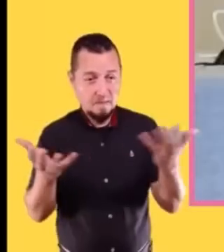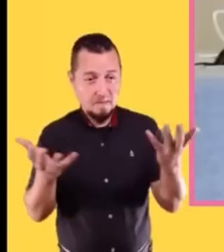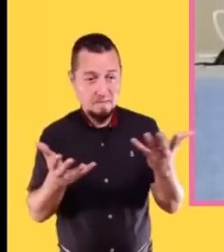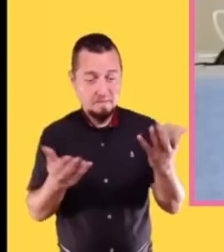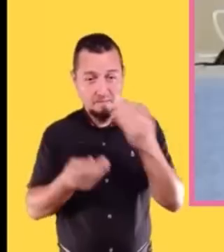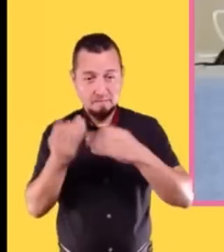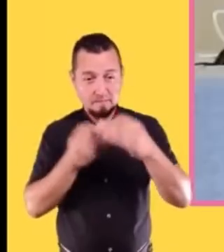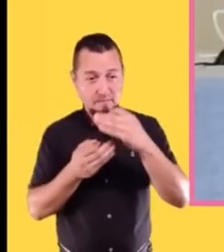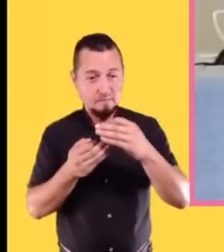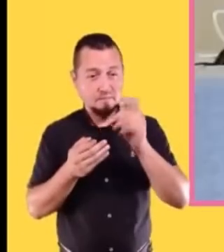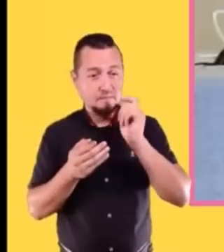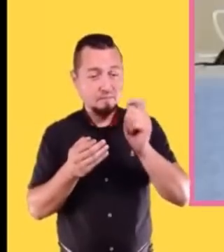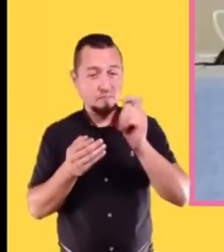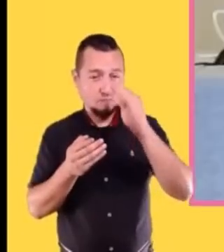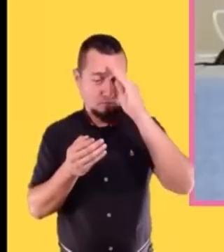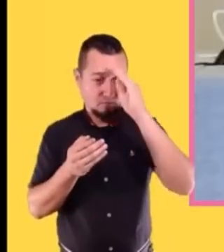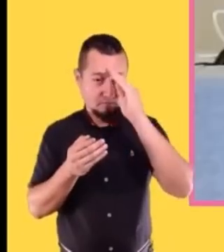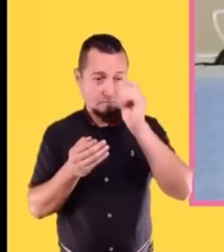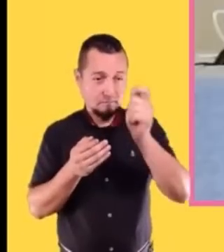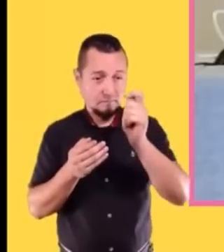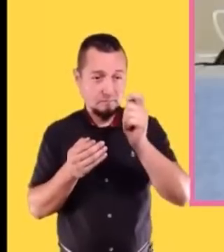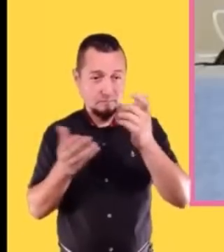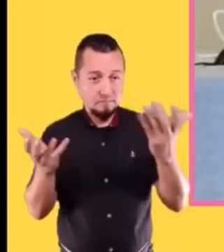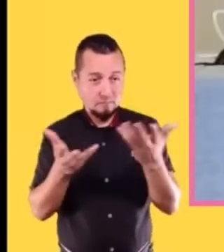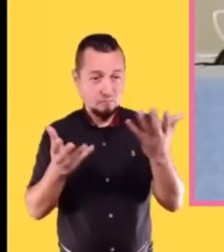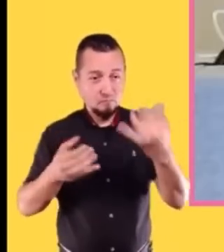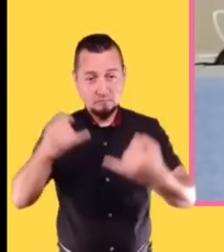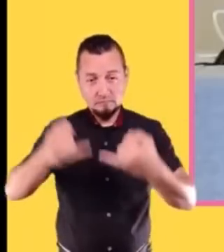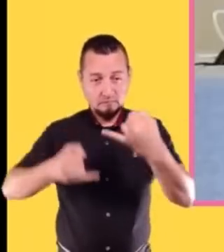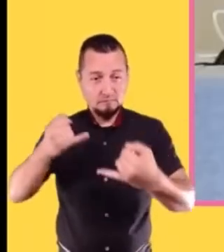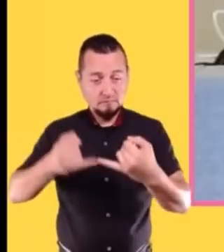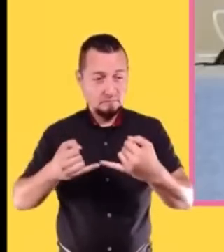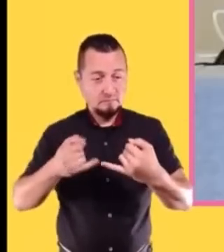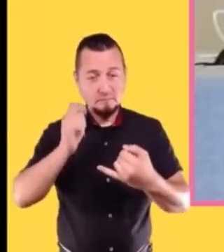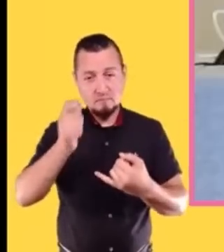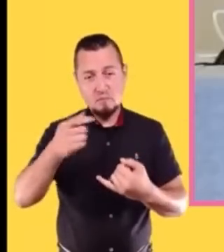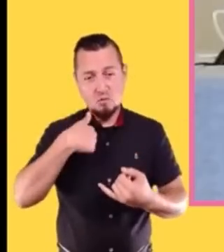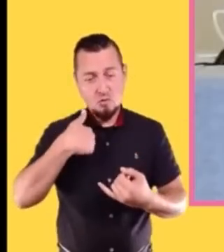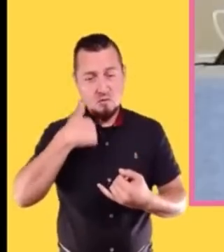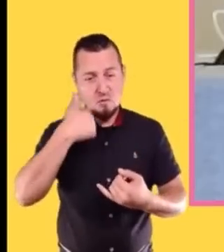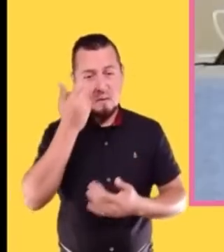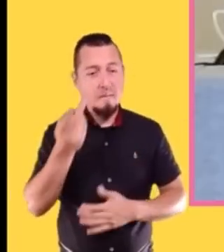un procedimiento totalmente jurídico, yo lo que quiero preguntar es,